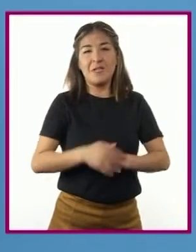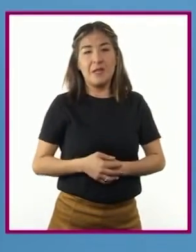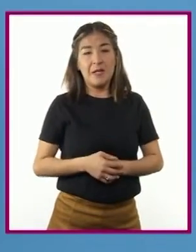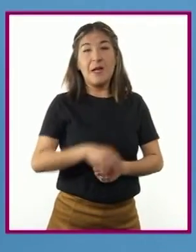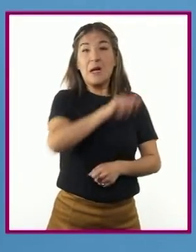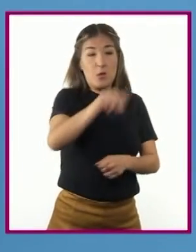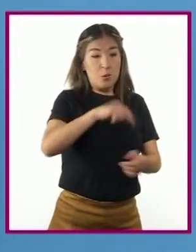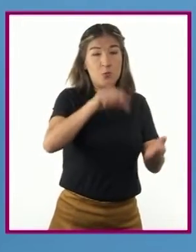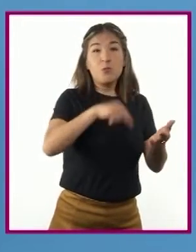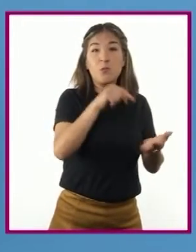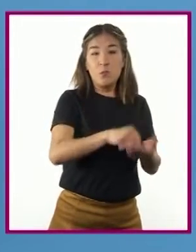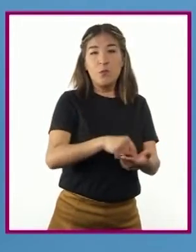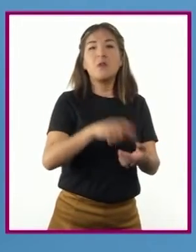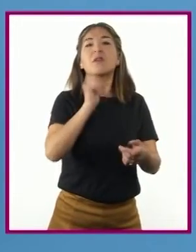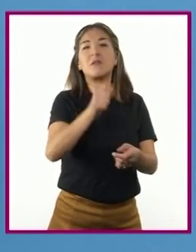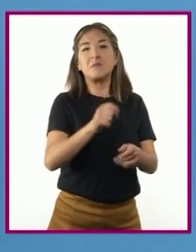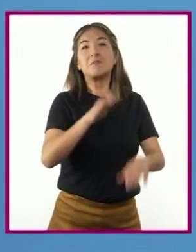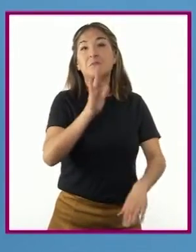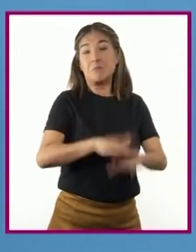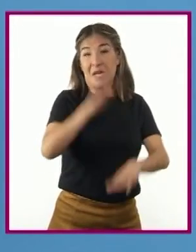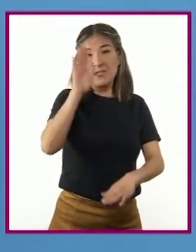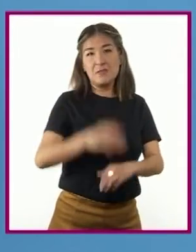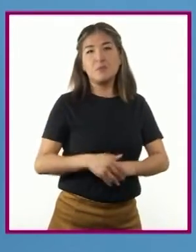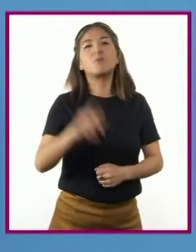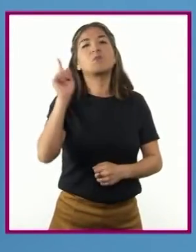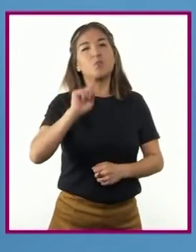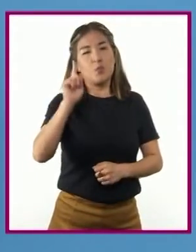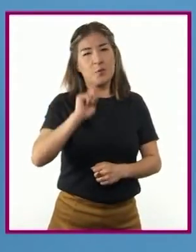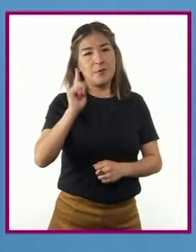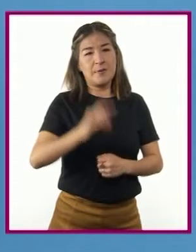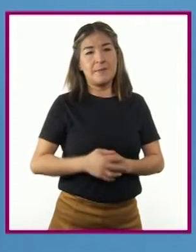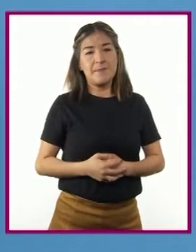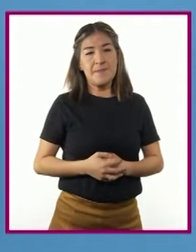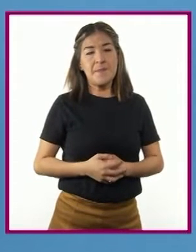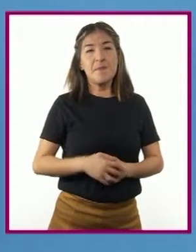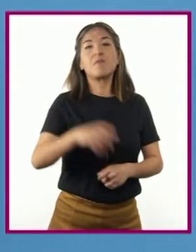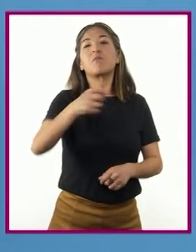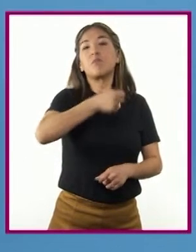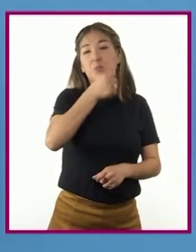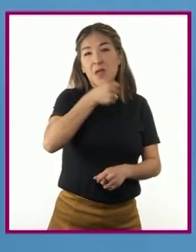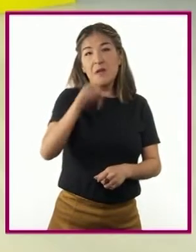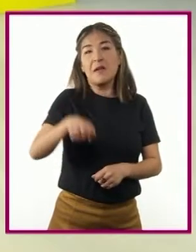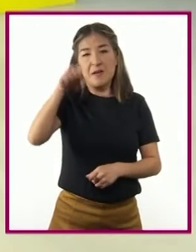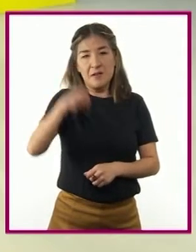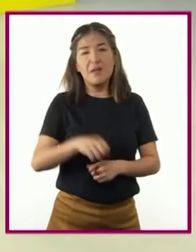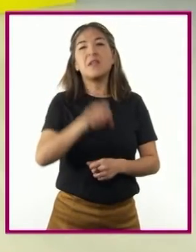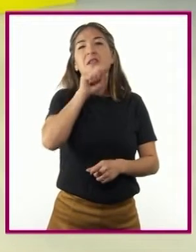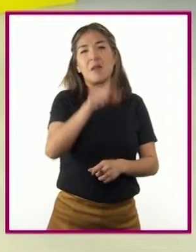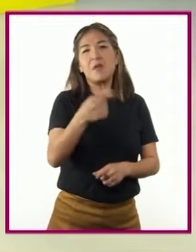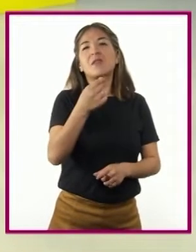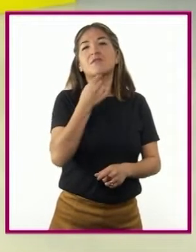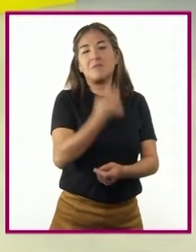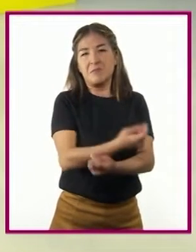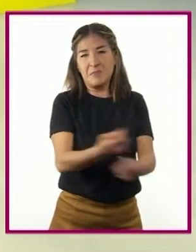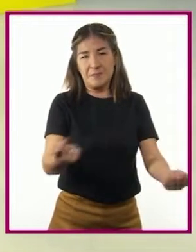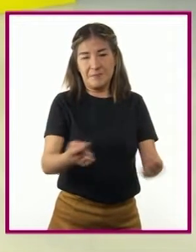los poblados están conformados en su mayoría por mujeres, ancianos e infantes. Ahora sabemos que cada